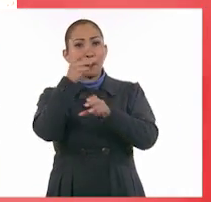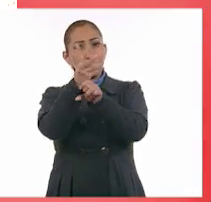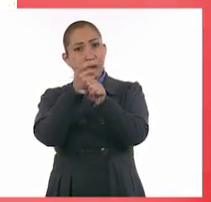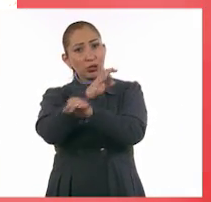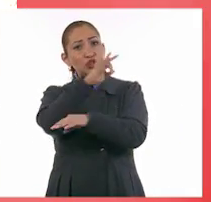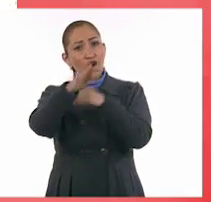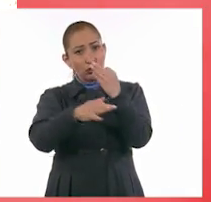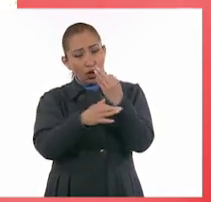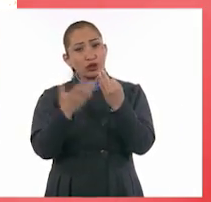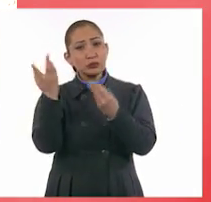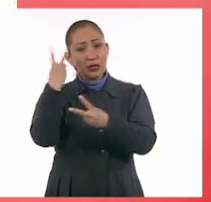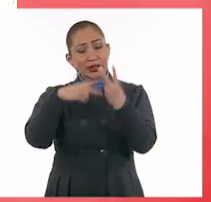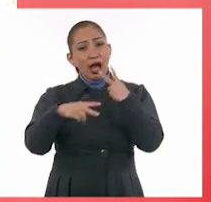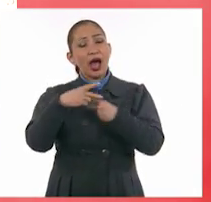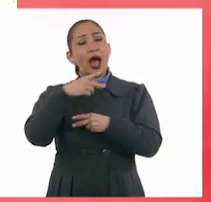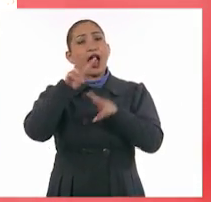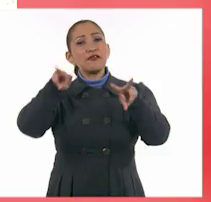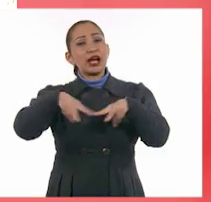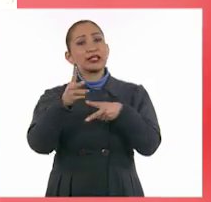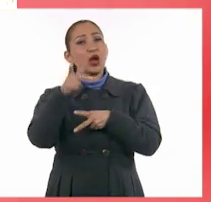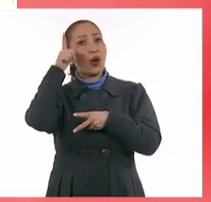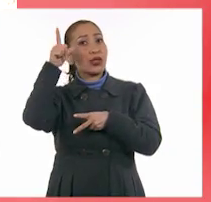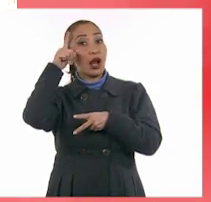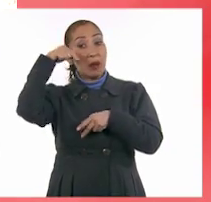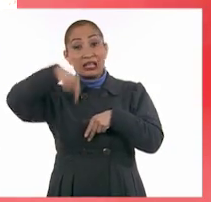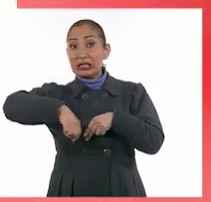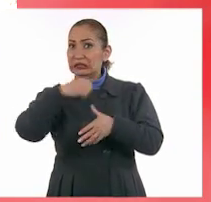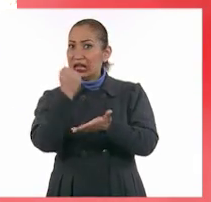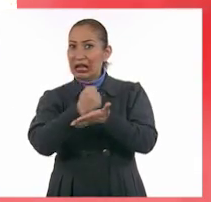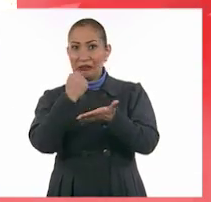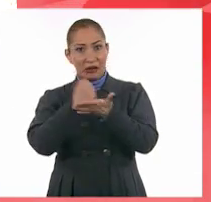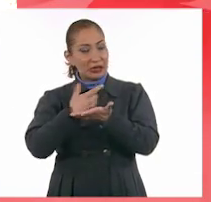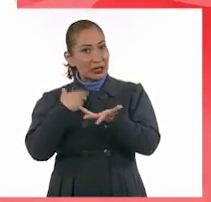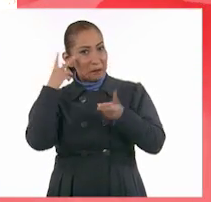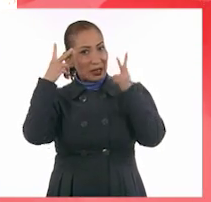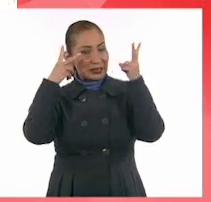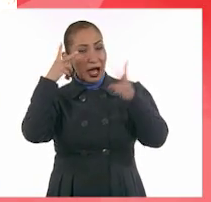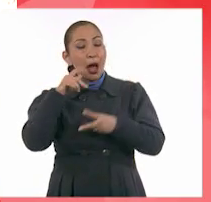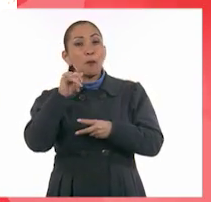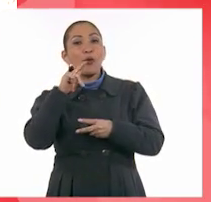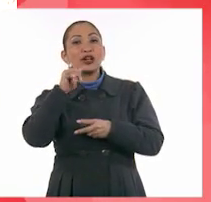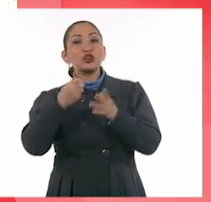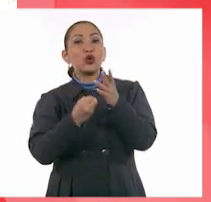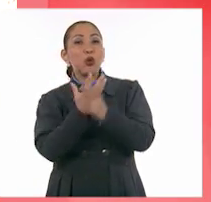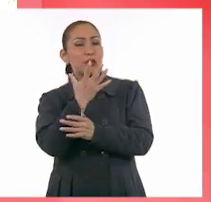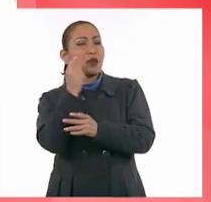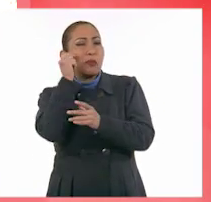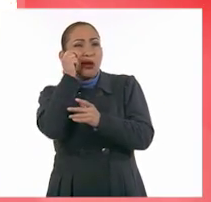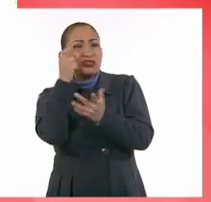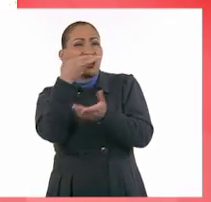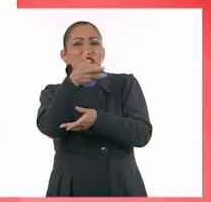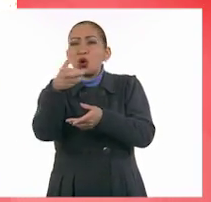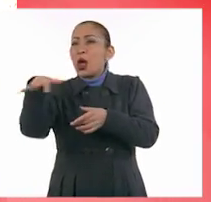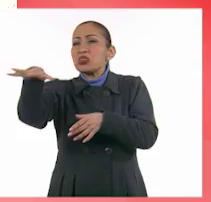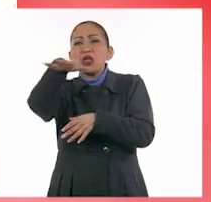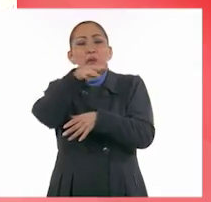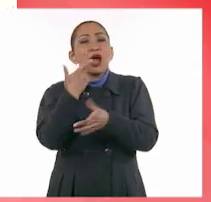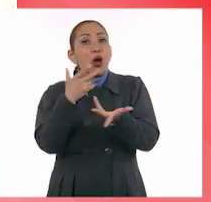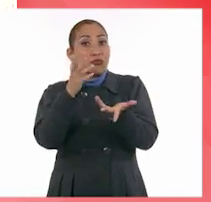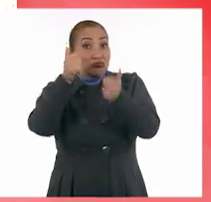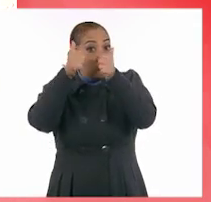a todos a que si van al Valle de Guadalupe, una parada obligada es visitar Puerto Nuevo. No importa qué restaurante, pero no se